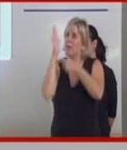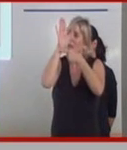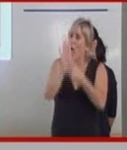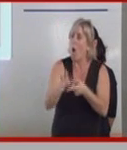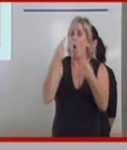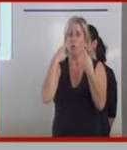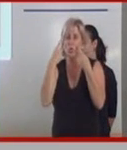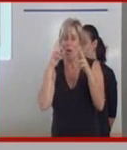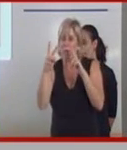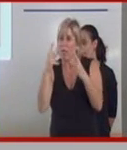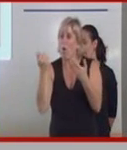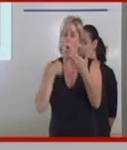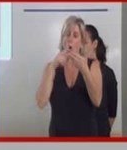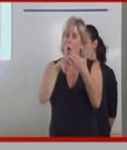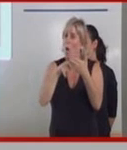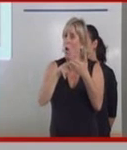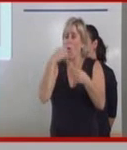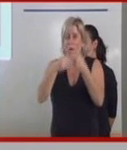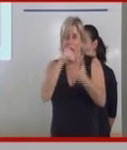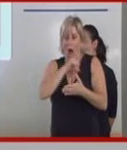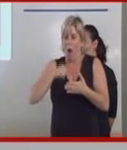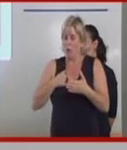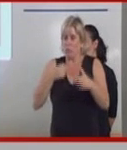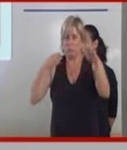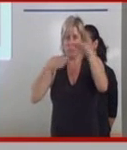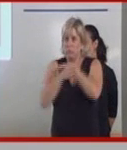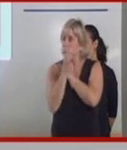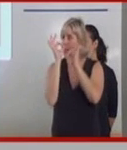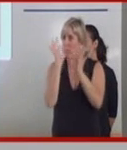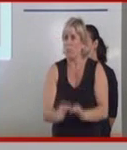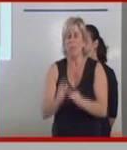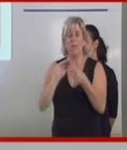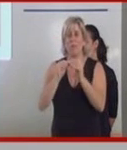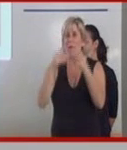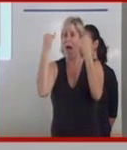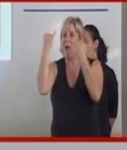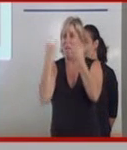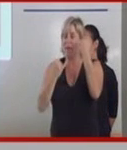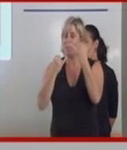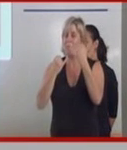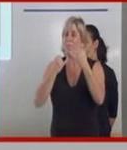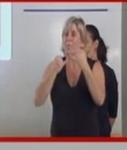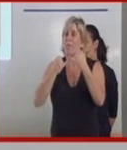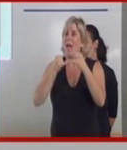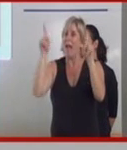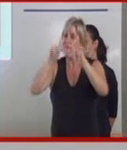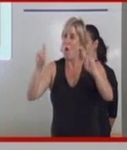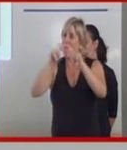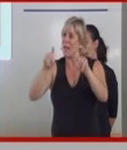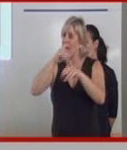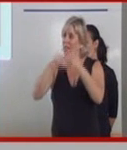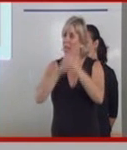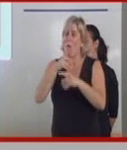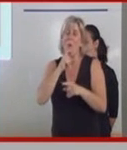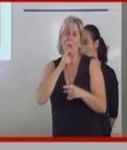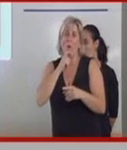un observador, o que podrían ser autoadministrados, con sistemas informáticos para detectar cómo el usuario ha